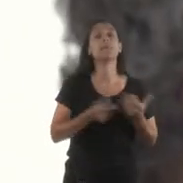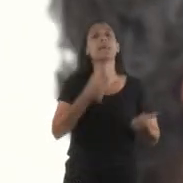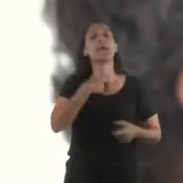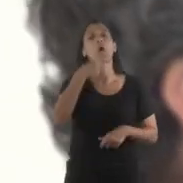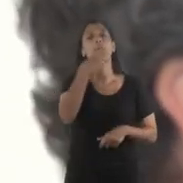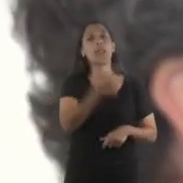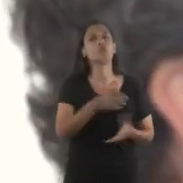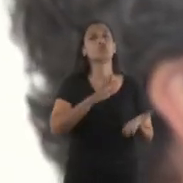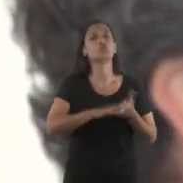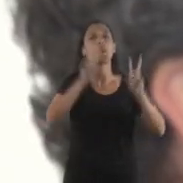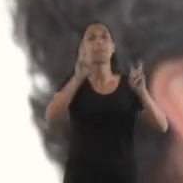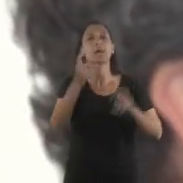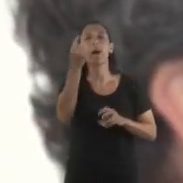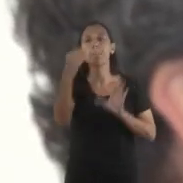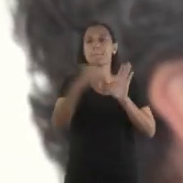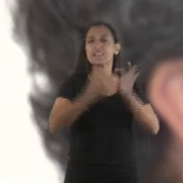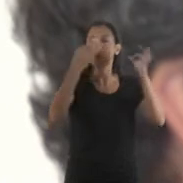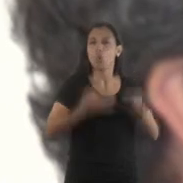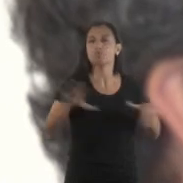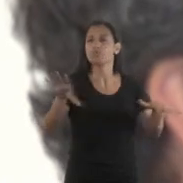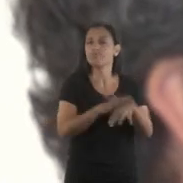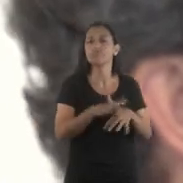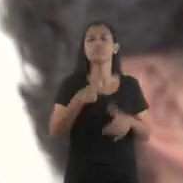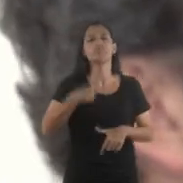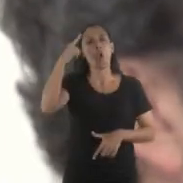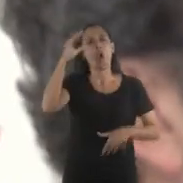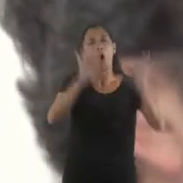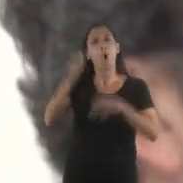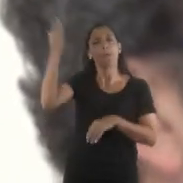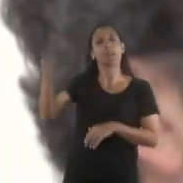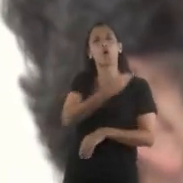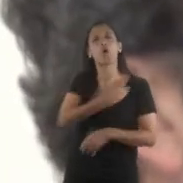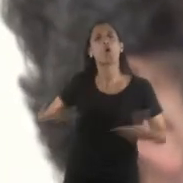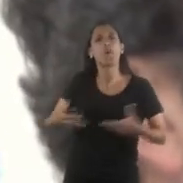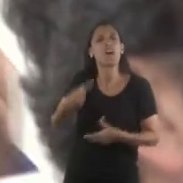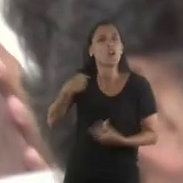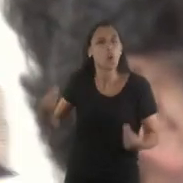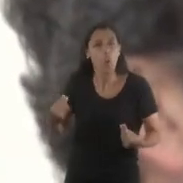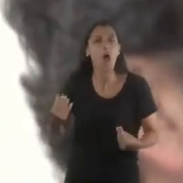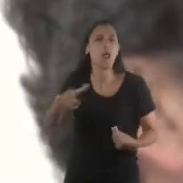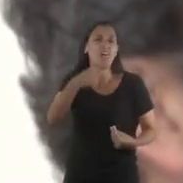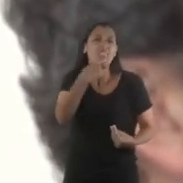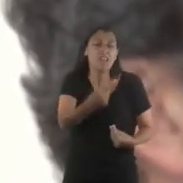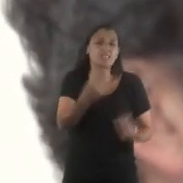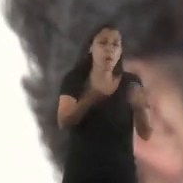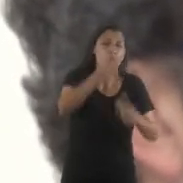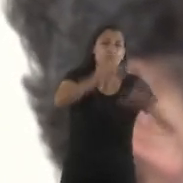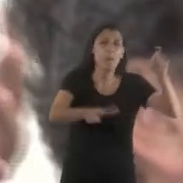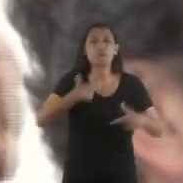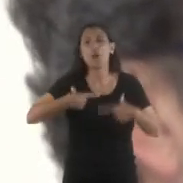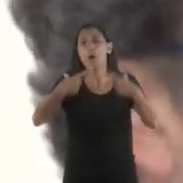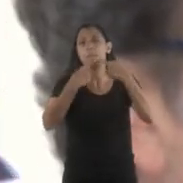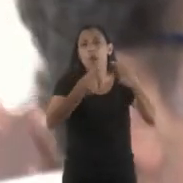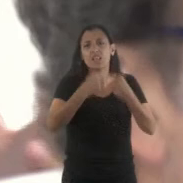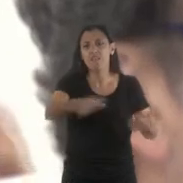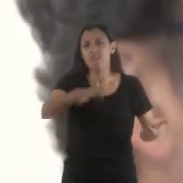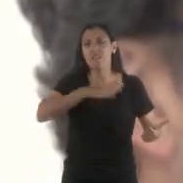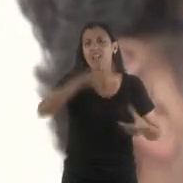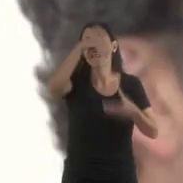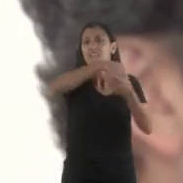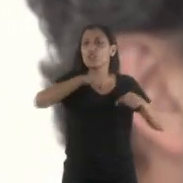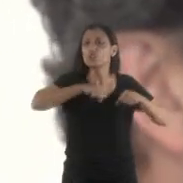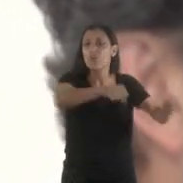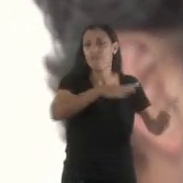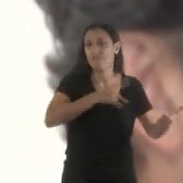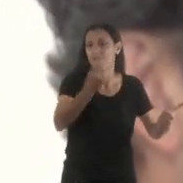tema de precios justos. Queremos preguntarle cuál es la opinión del gobierno, porque hay muchas denuncias de faltantes de algunos supermercados, en grandes cadenas,